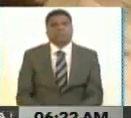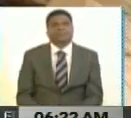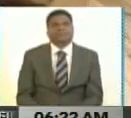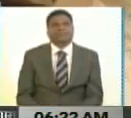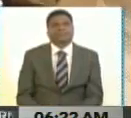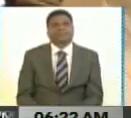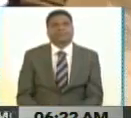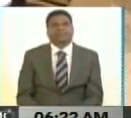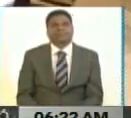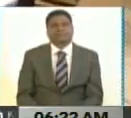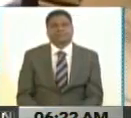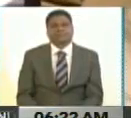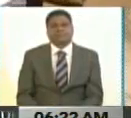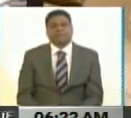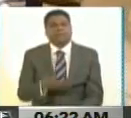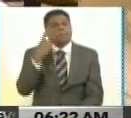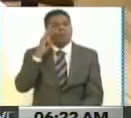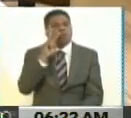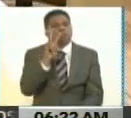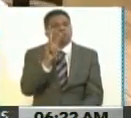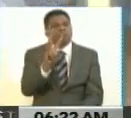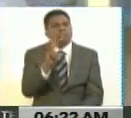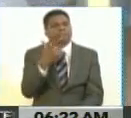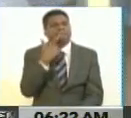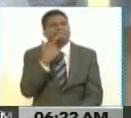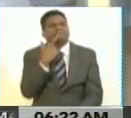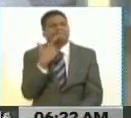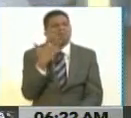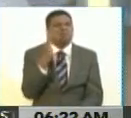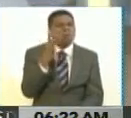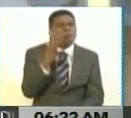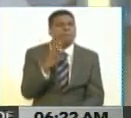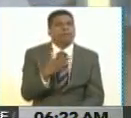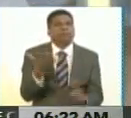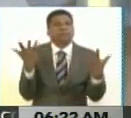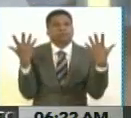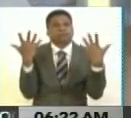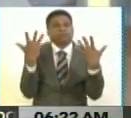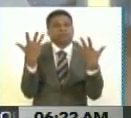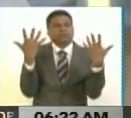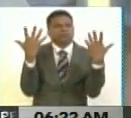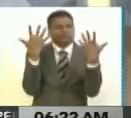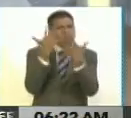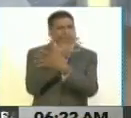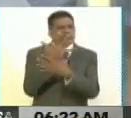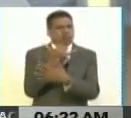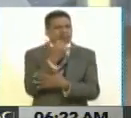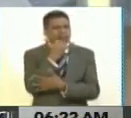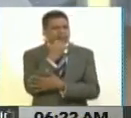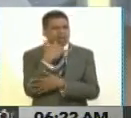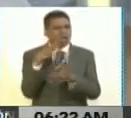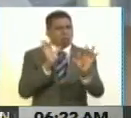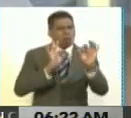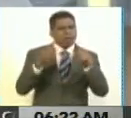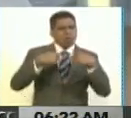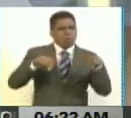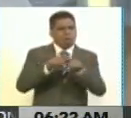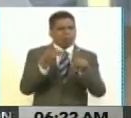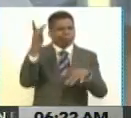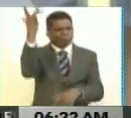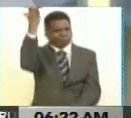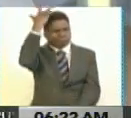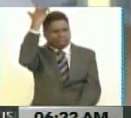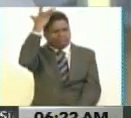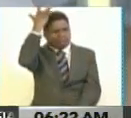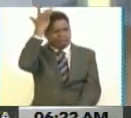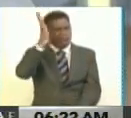¿no? Una pantalla en contra de Venezuela, supuestamente bajo la excusa de que hay una serie de tratados internacionales que nos han ratificado por Venezuela